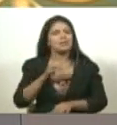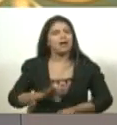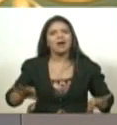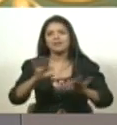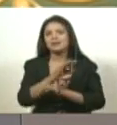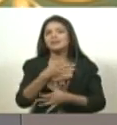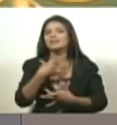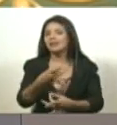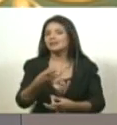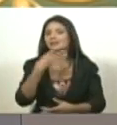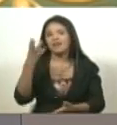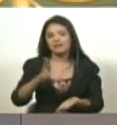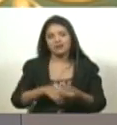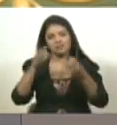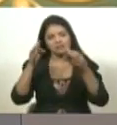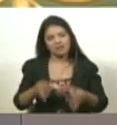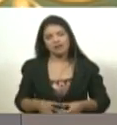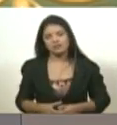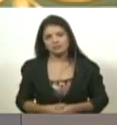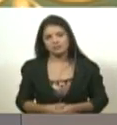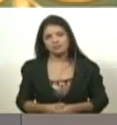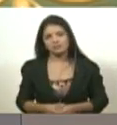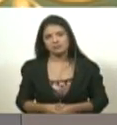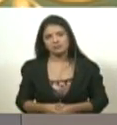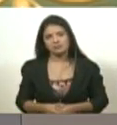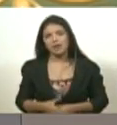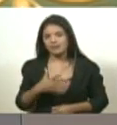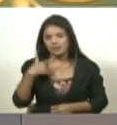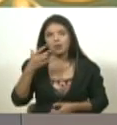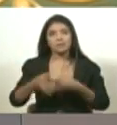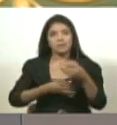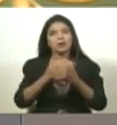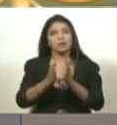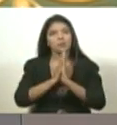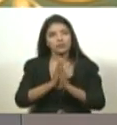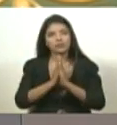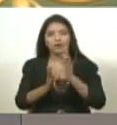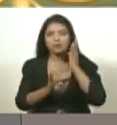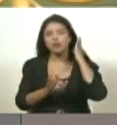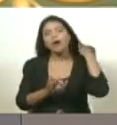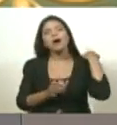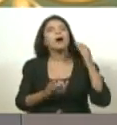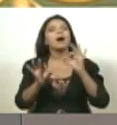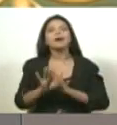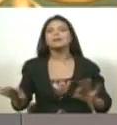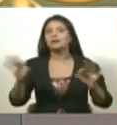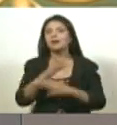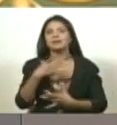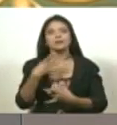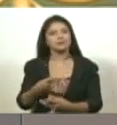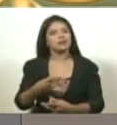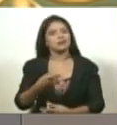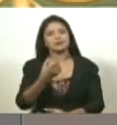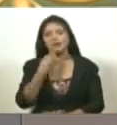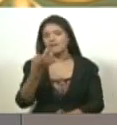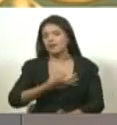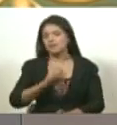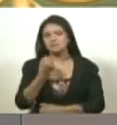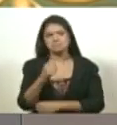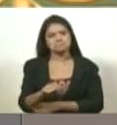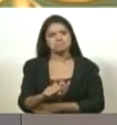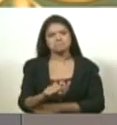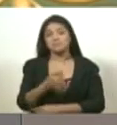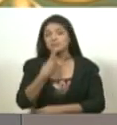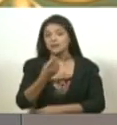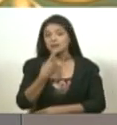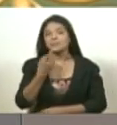la verdad. Ese es el punto donde quiero llegar, por favor. A nadie le interesa la verdad. Por eso es que hablo